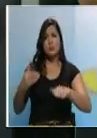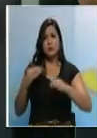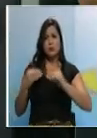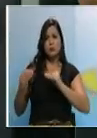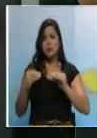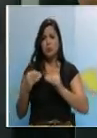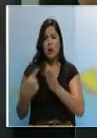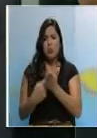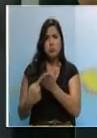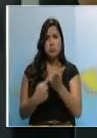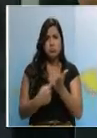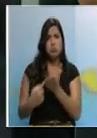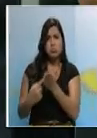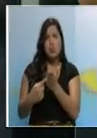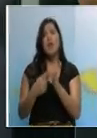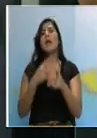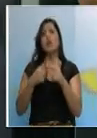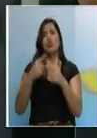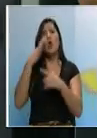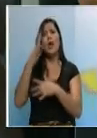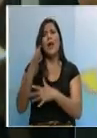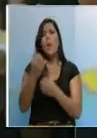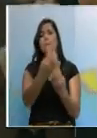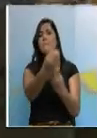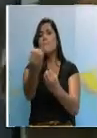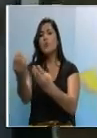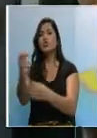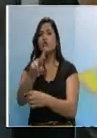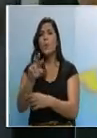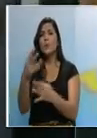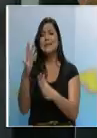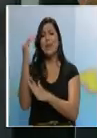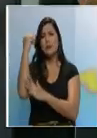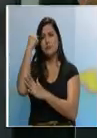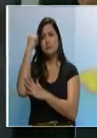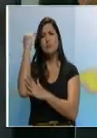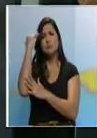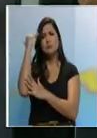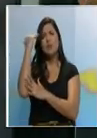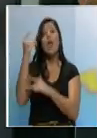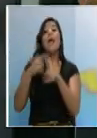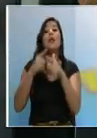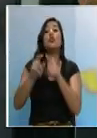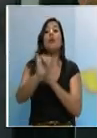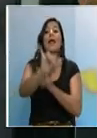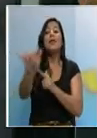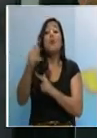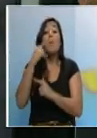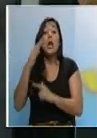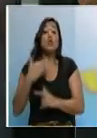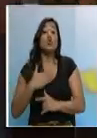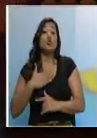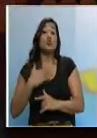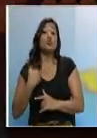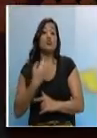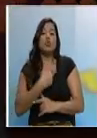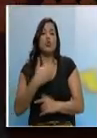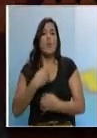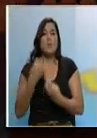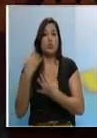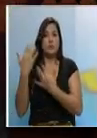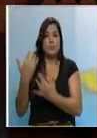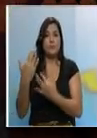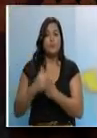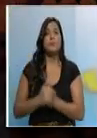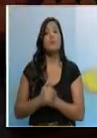creo que existe conciencia en muchos compañeros y compañeras y eso es lo que a nosotros por lo menos nos genera una gran expectativa. Bien, las